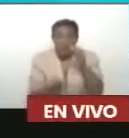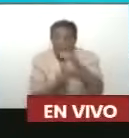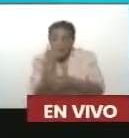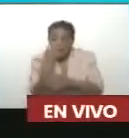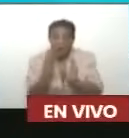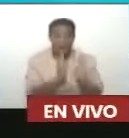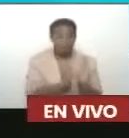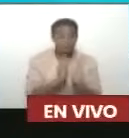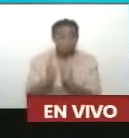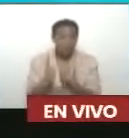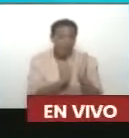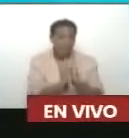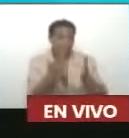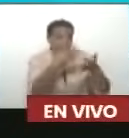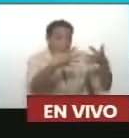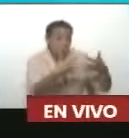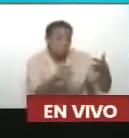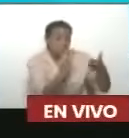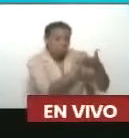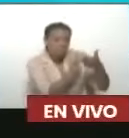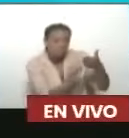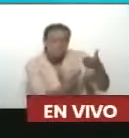la organización, la participación